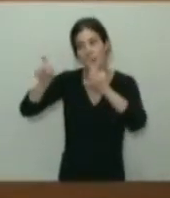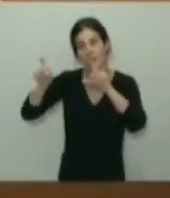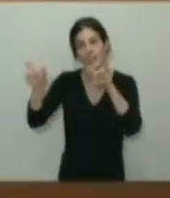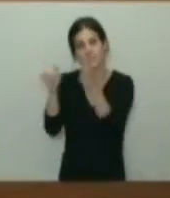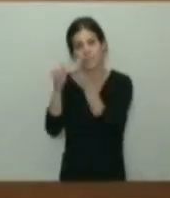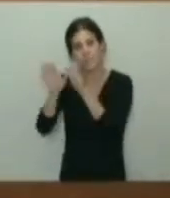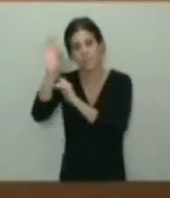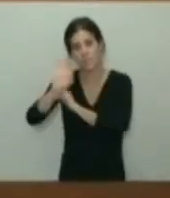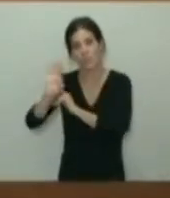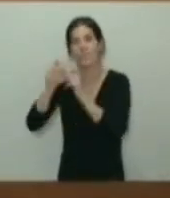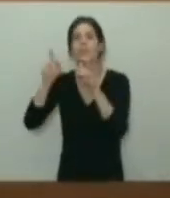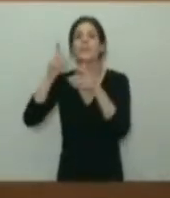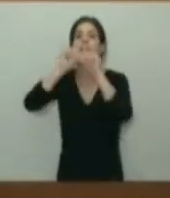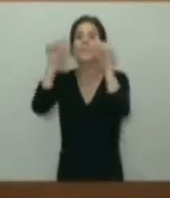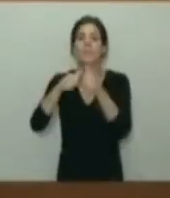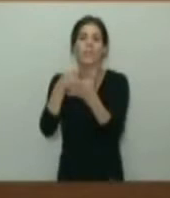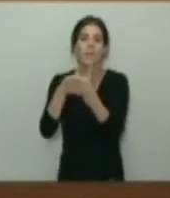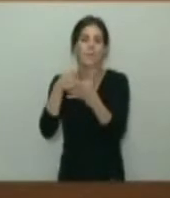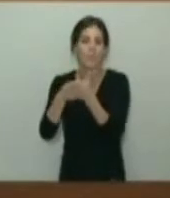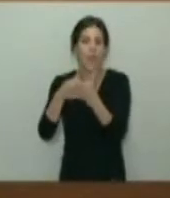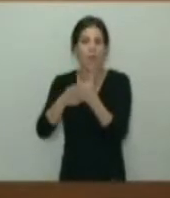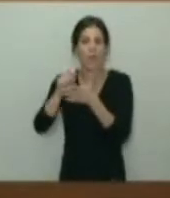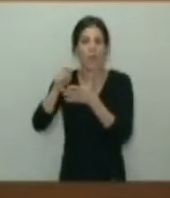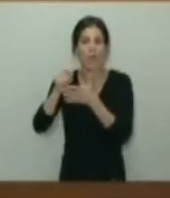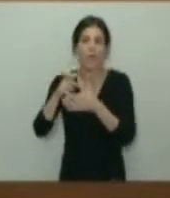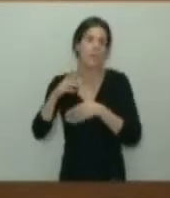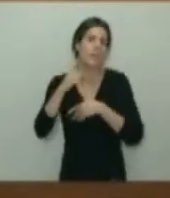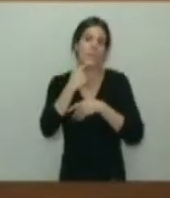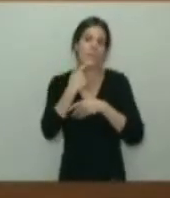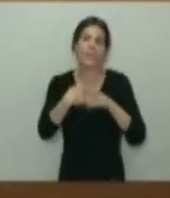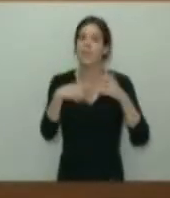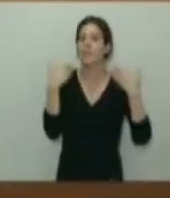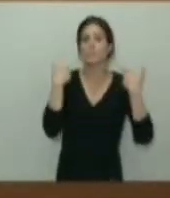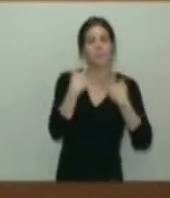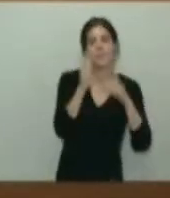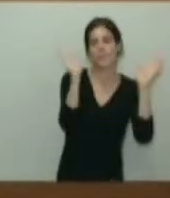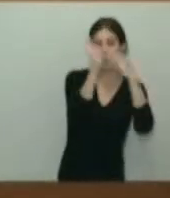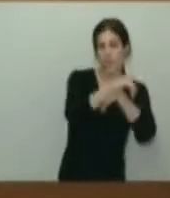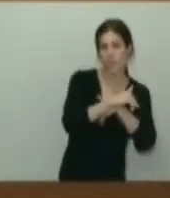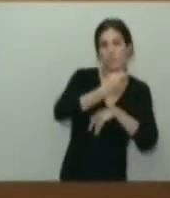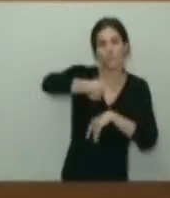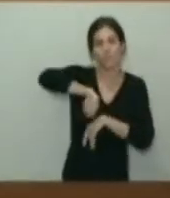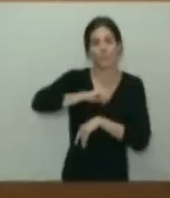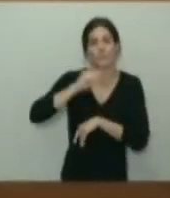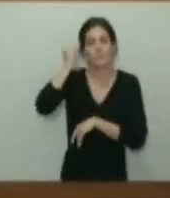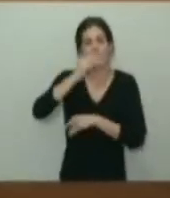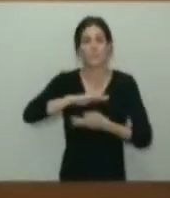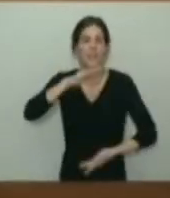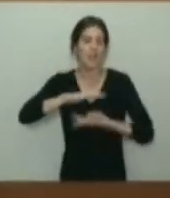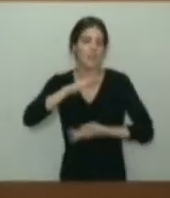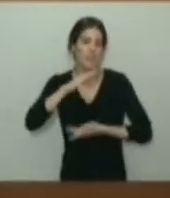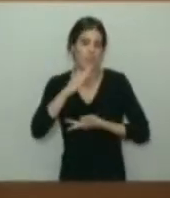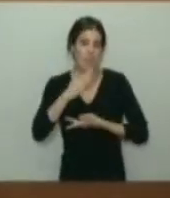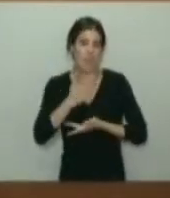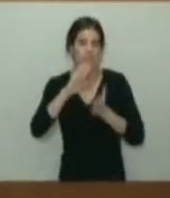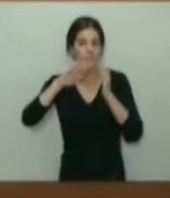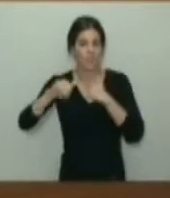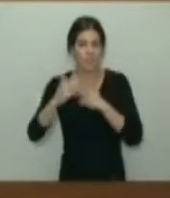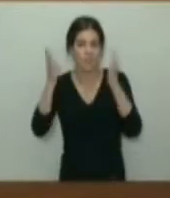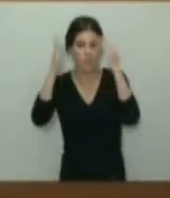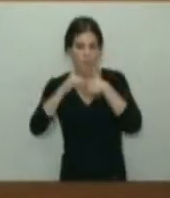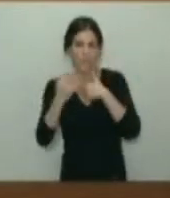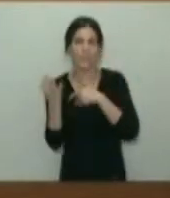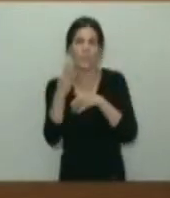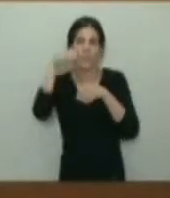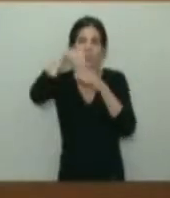del adjudicatario al subcontratista. Nosotros entendemos que esta falta de capacidades hay que solventarla en el ámbito legislativo.